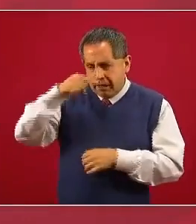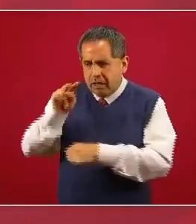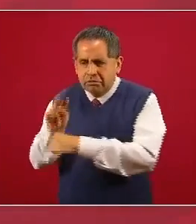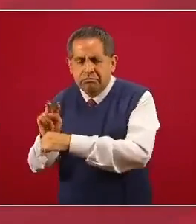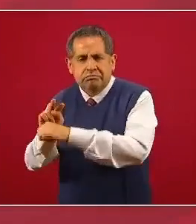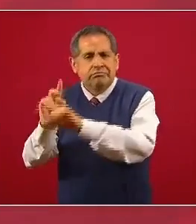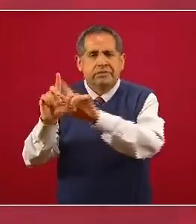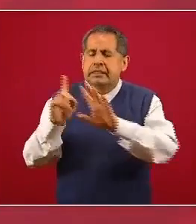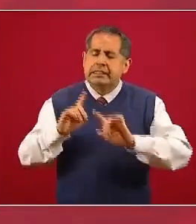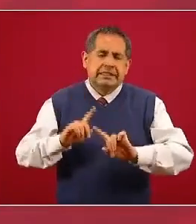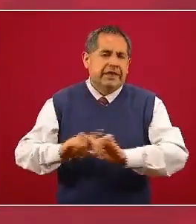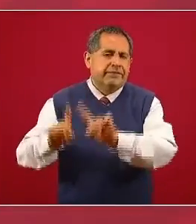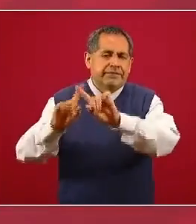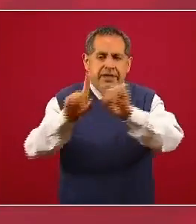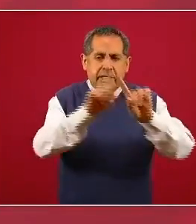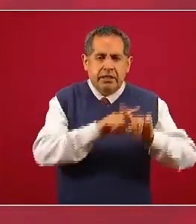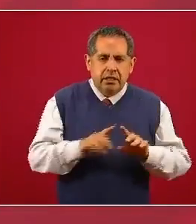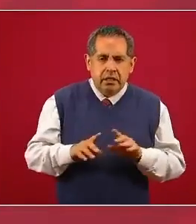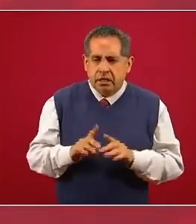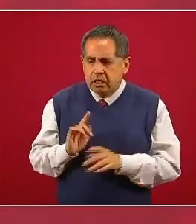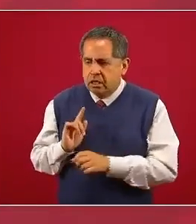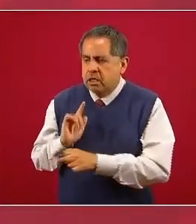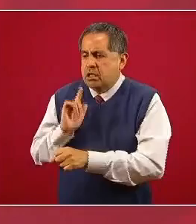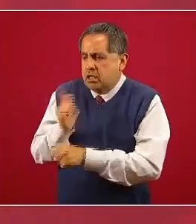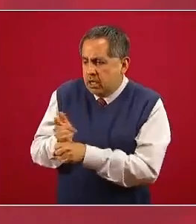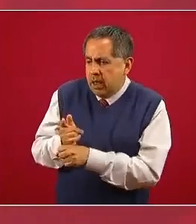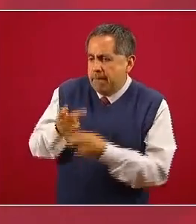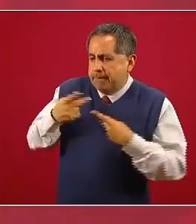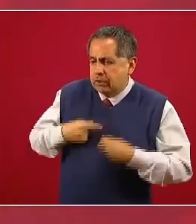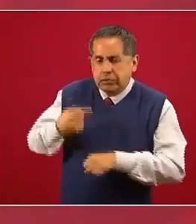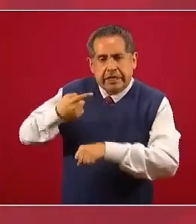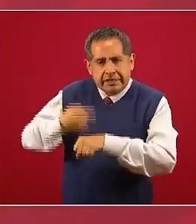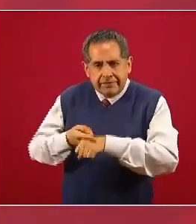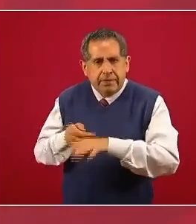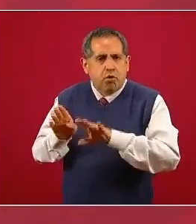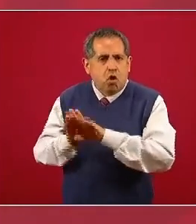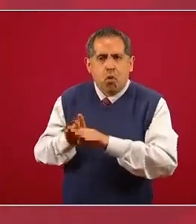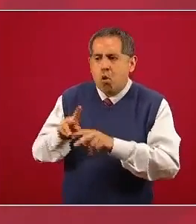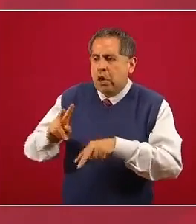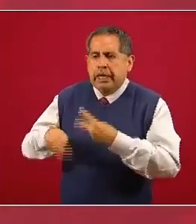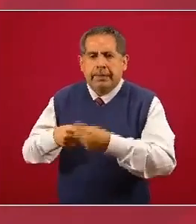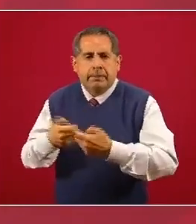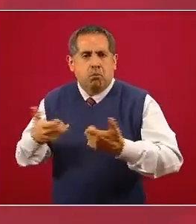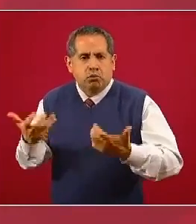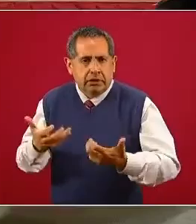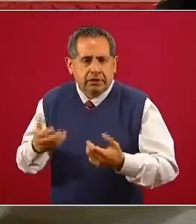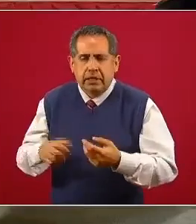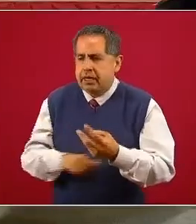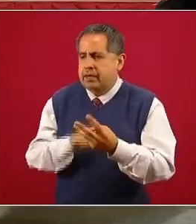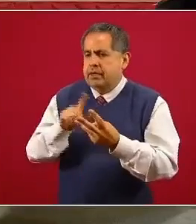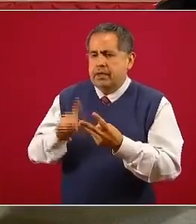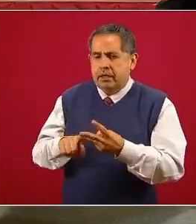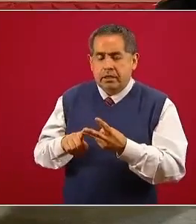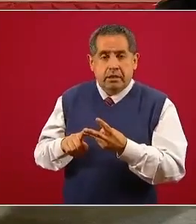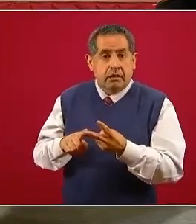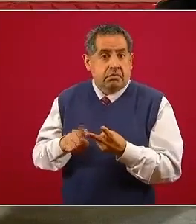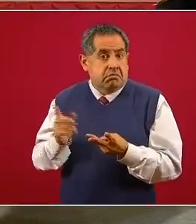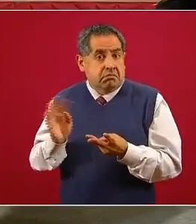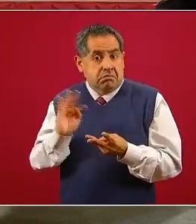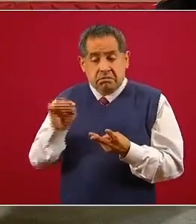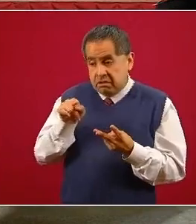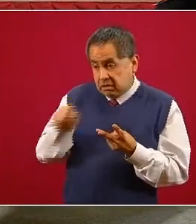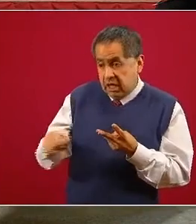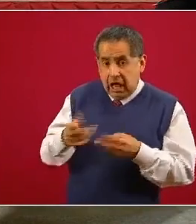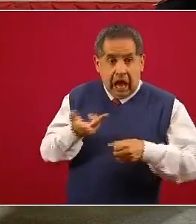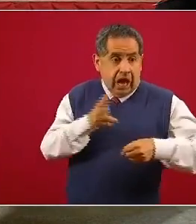vigilancia epidemiológica, cómo se identifican los casos, cuáles son las definiciones operacionales de caso, si se identifican en la